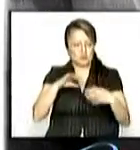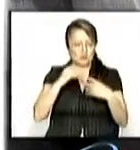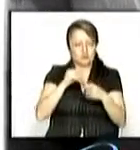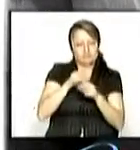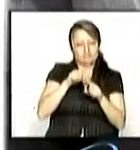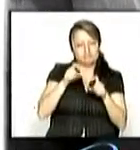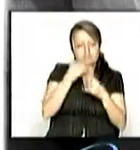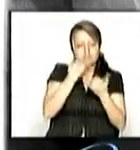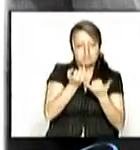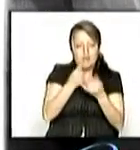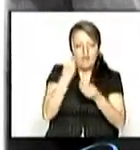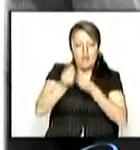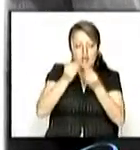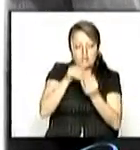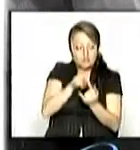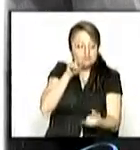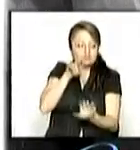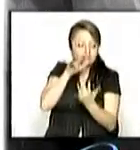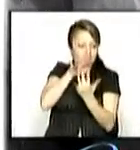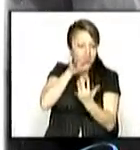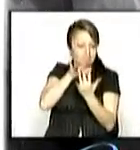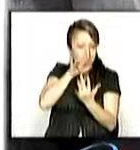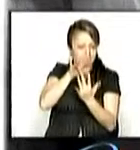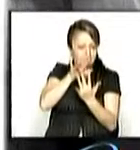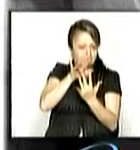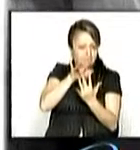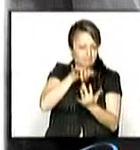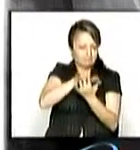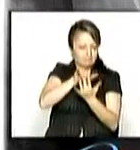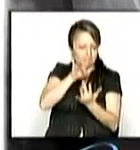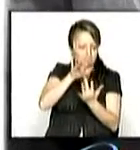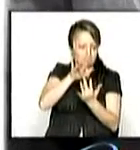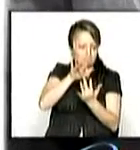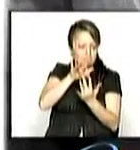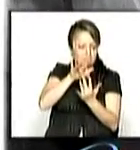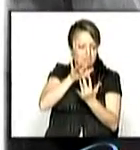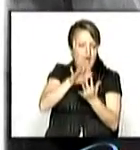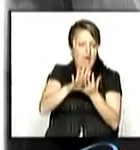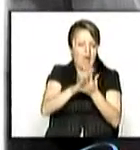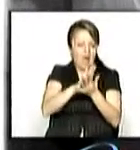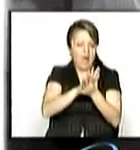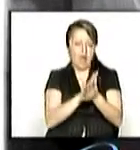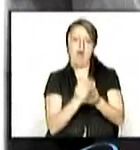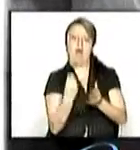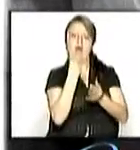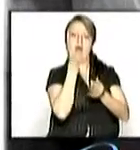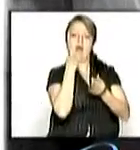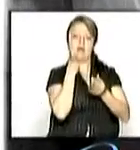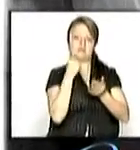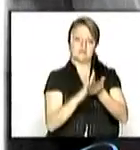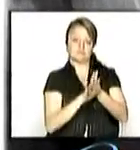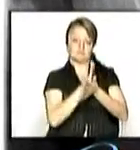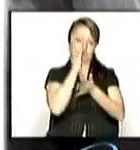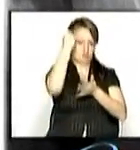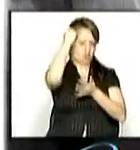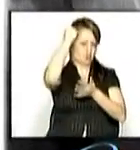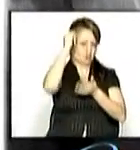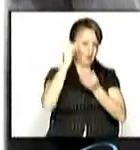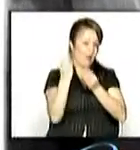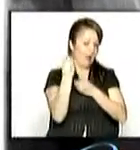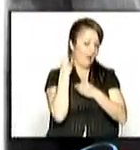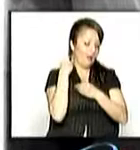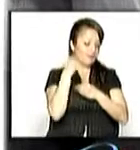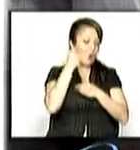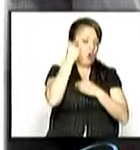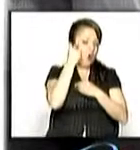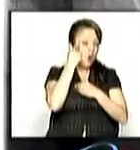esos fusibles que hablaba el doctor Rojas, y esos fusibles mandan la información al cerebro y al sistema neurovegetativo, que es